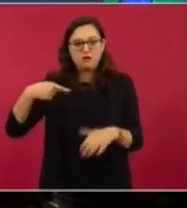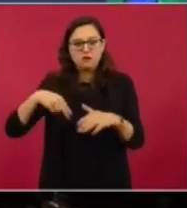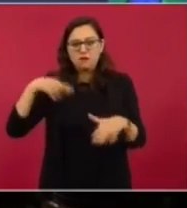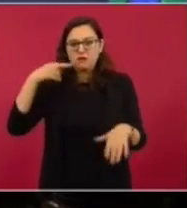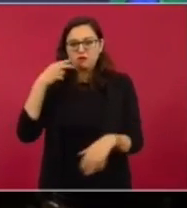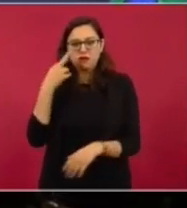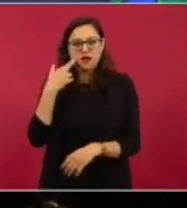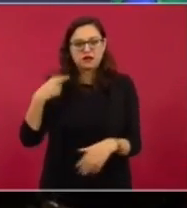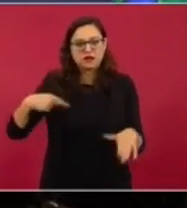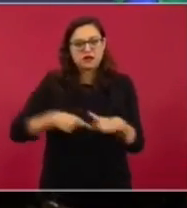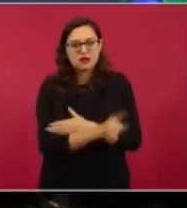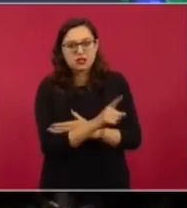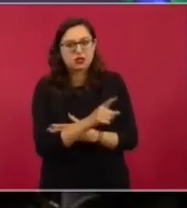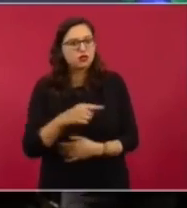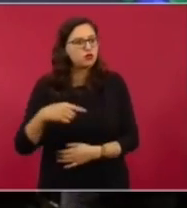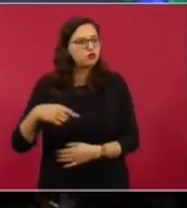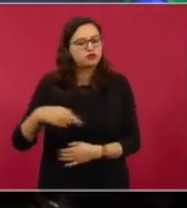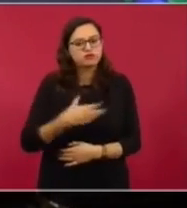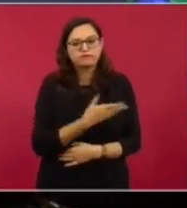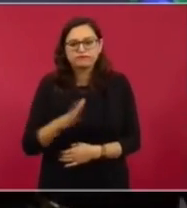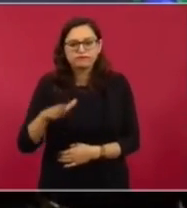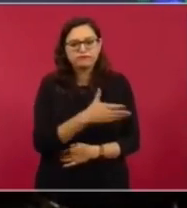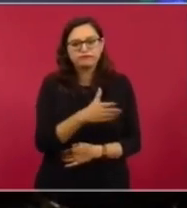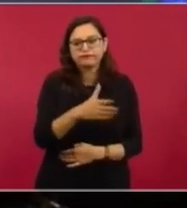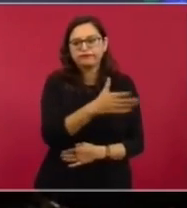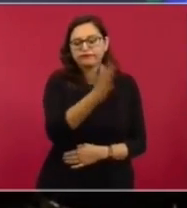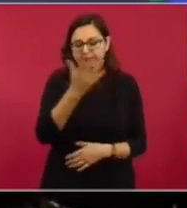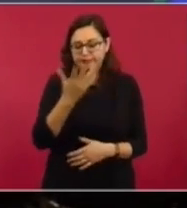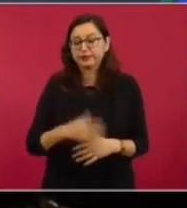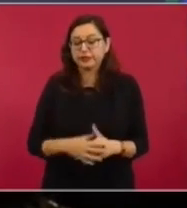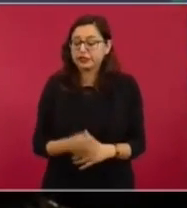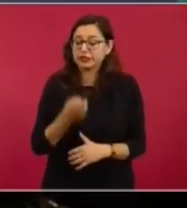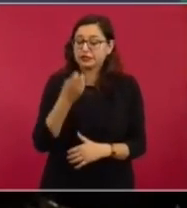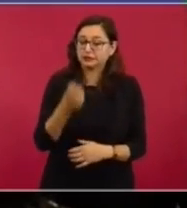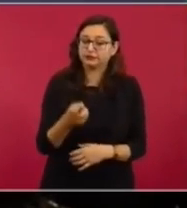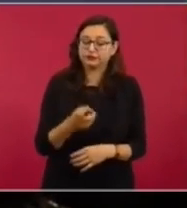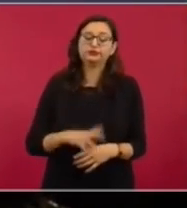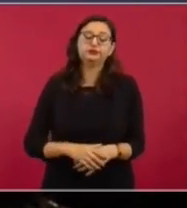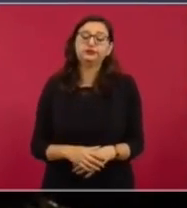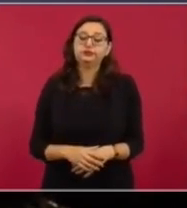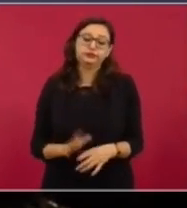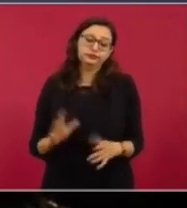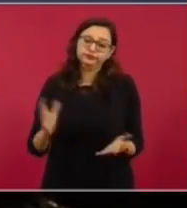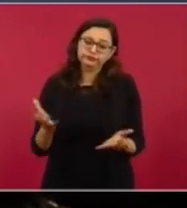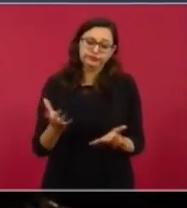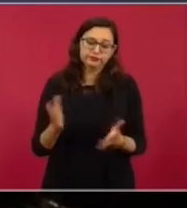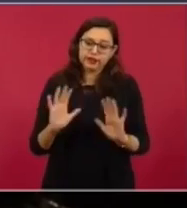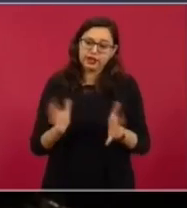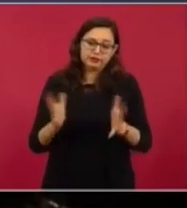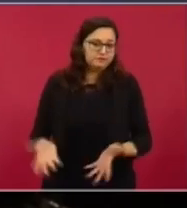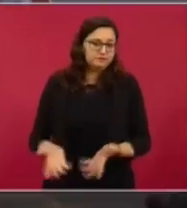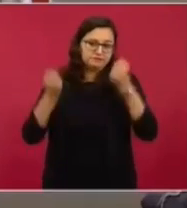éxito y ahí está la imagen del arribo del avión de la Fuerza Aérea Mexicana esta madrugada.